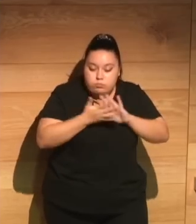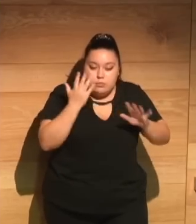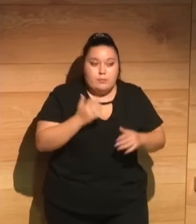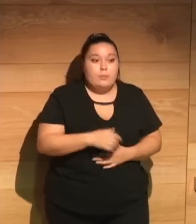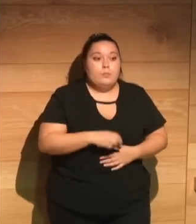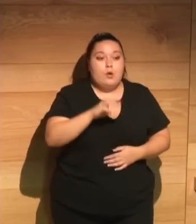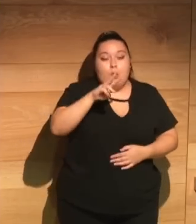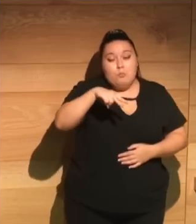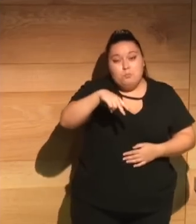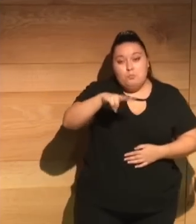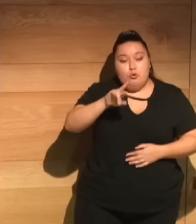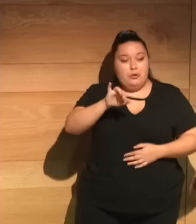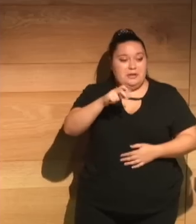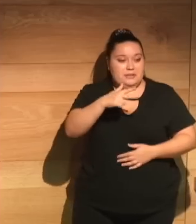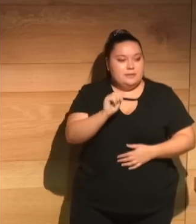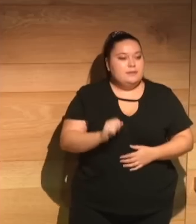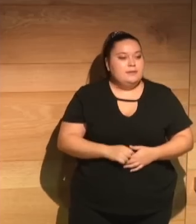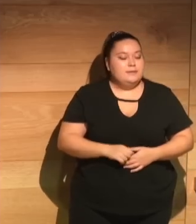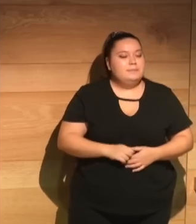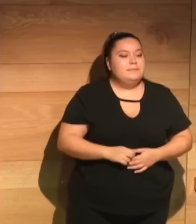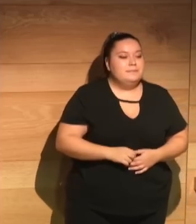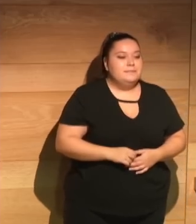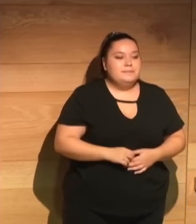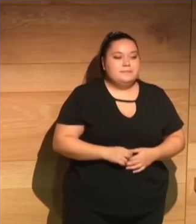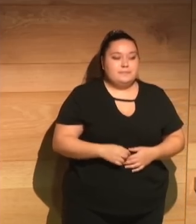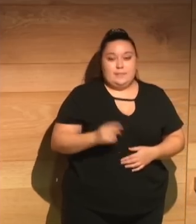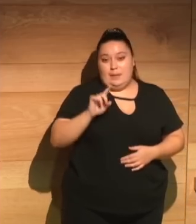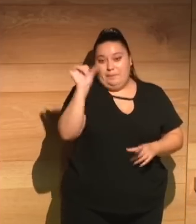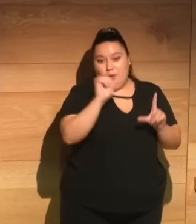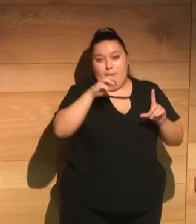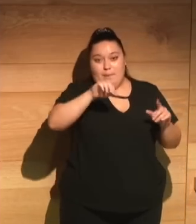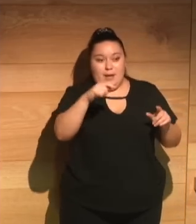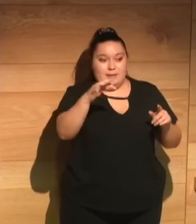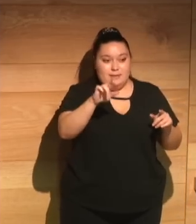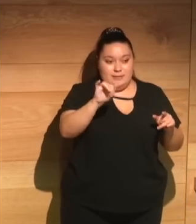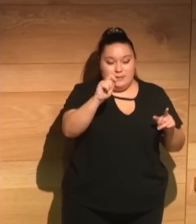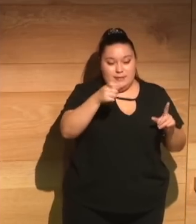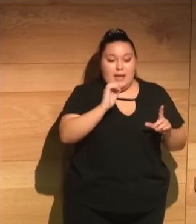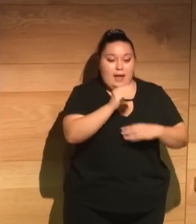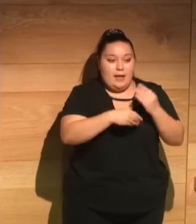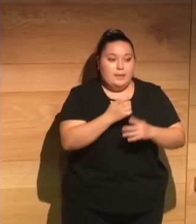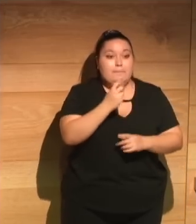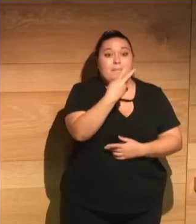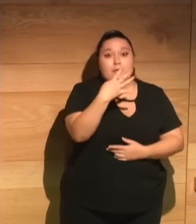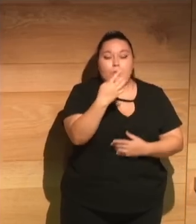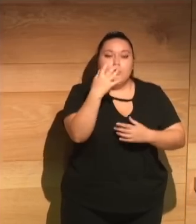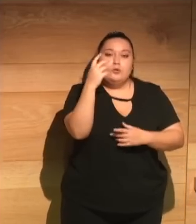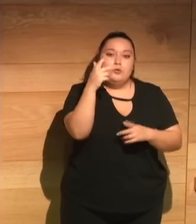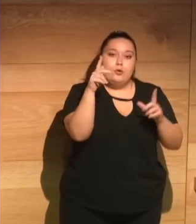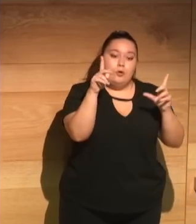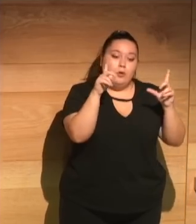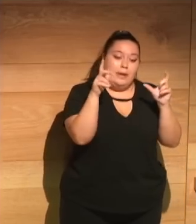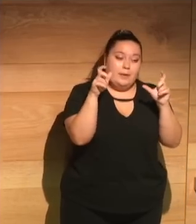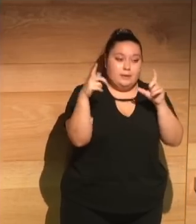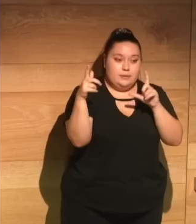Muybridge... lo que decide es hacer algo, que harían después los Wachowski en Matrix, que es colocar 24 cámaras